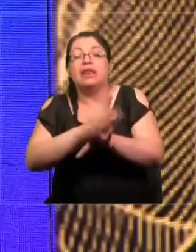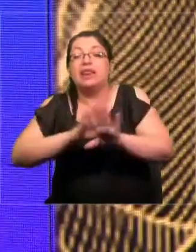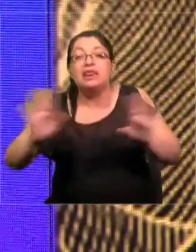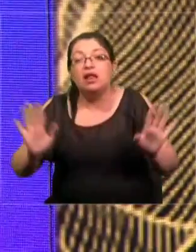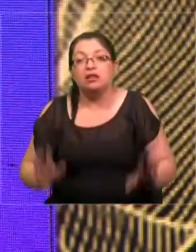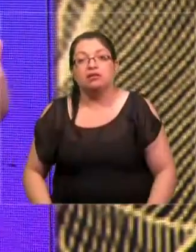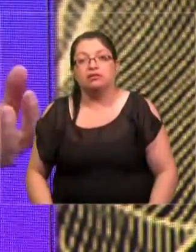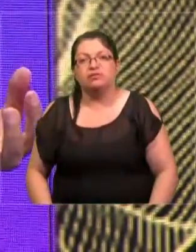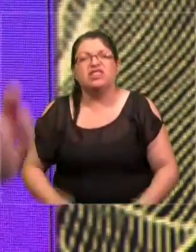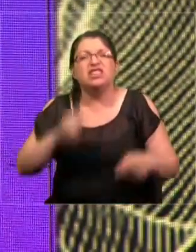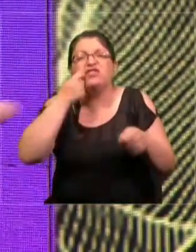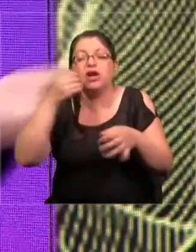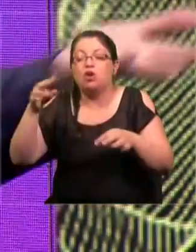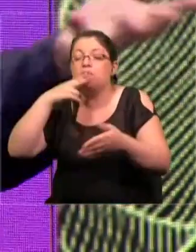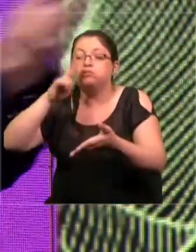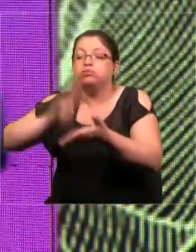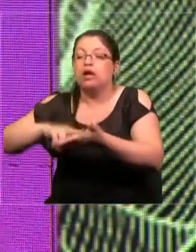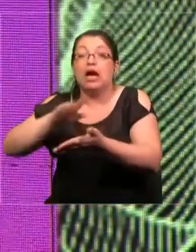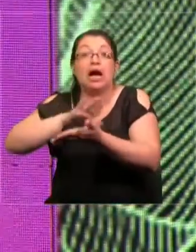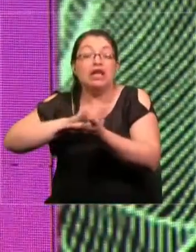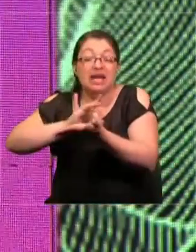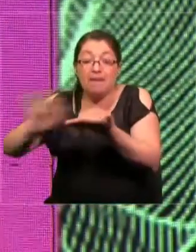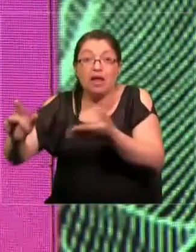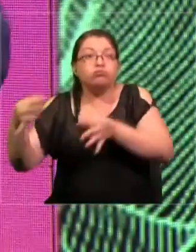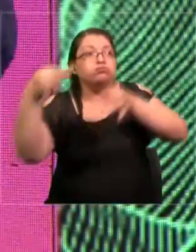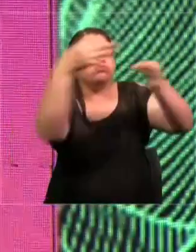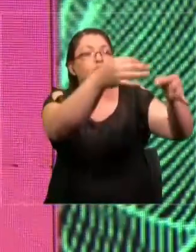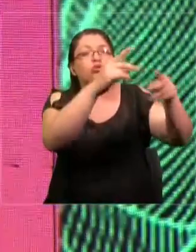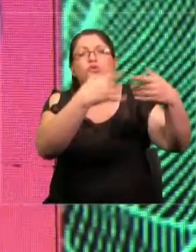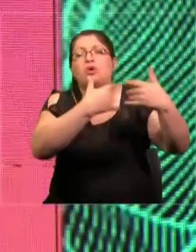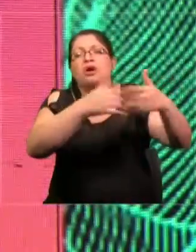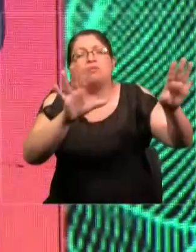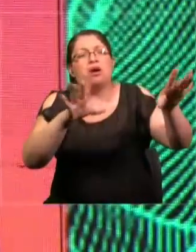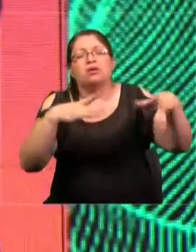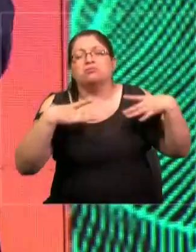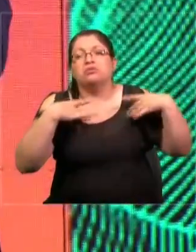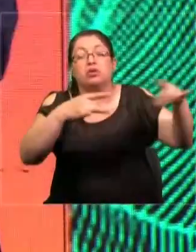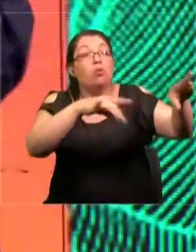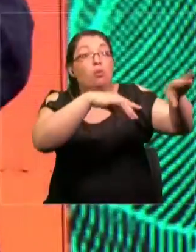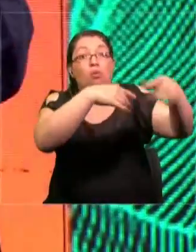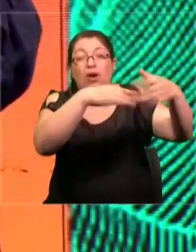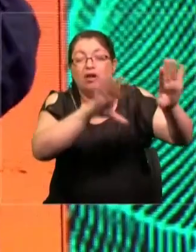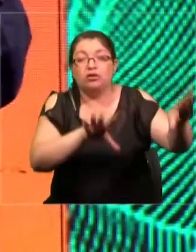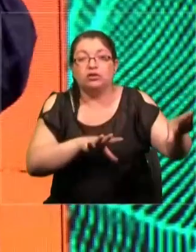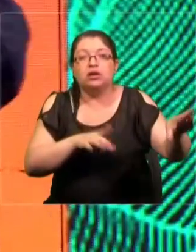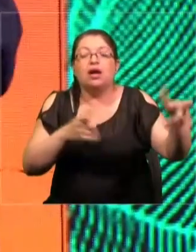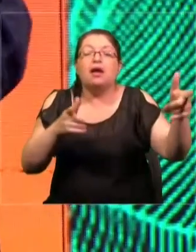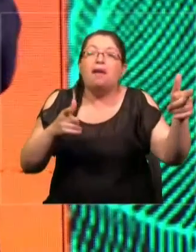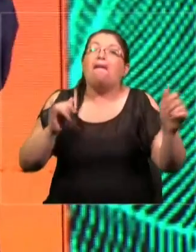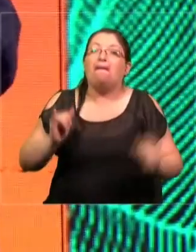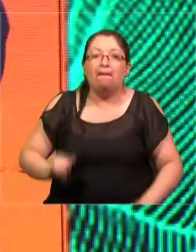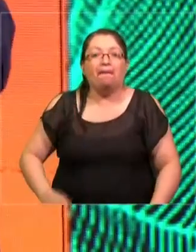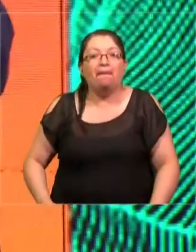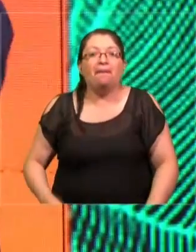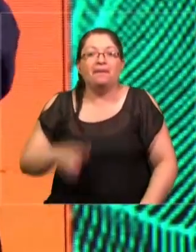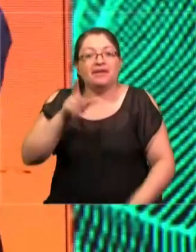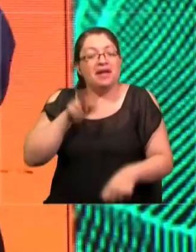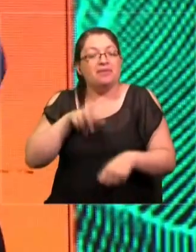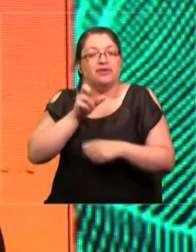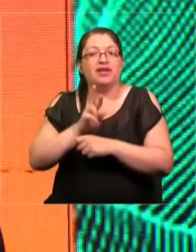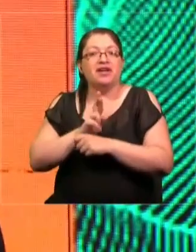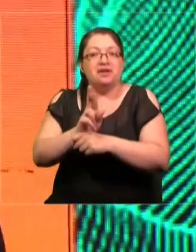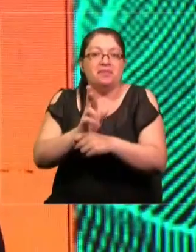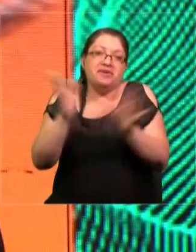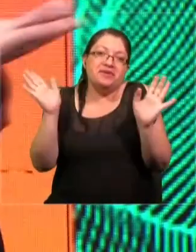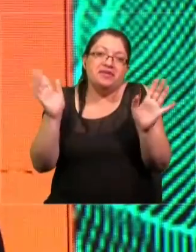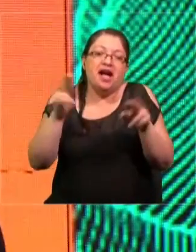equivale a entregar una carta en blanco, haz lo que quieras. Y claro, ni tonto, ni perezoso, el representante,